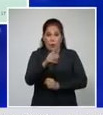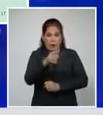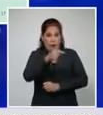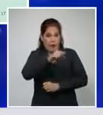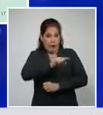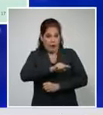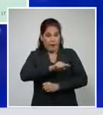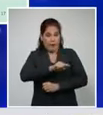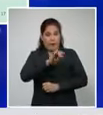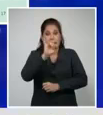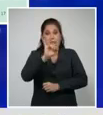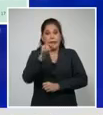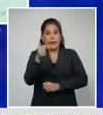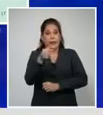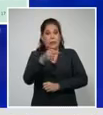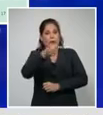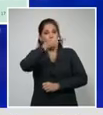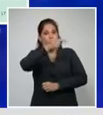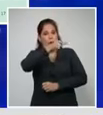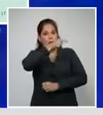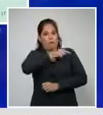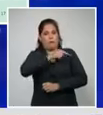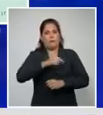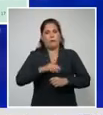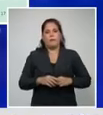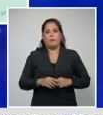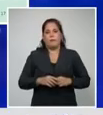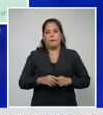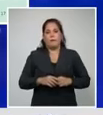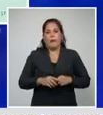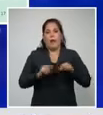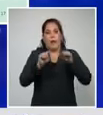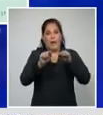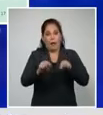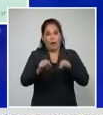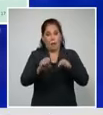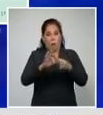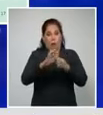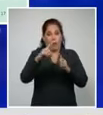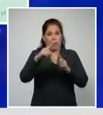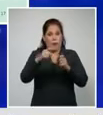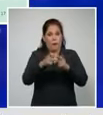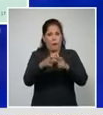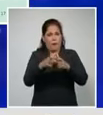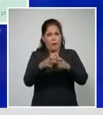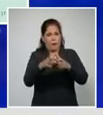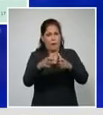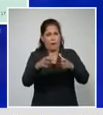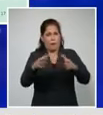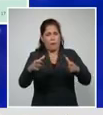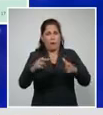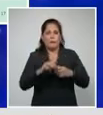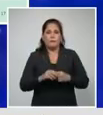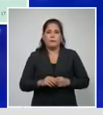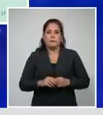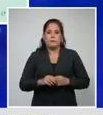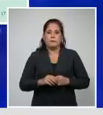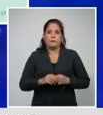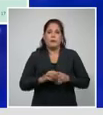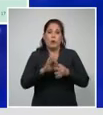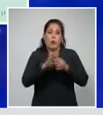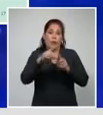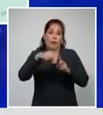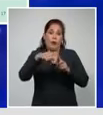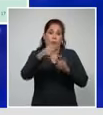hablando de 7 menos que la jornada anterior. Y donde ha tenido siempre la mayor transmisión en el municipio Guantánamo con